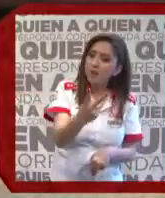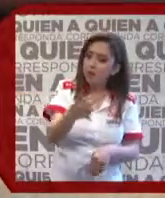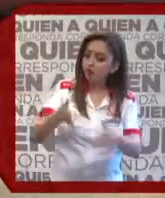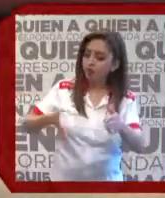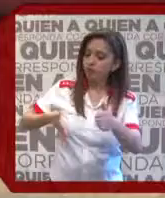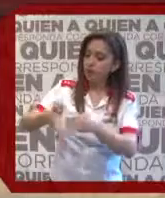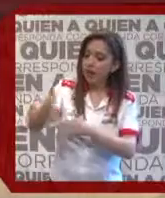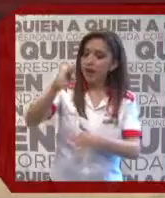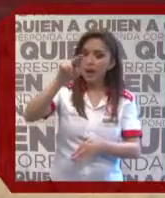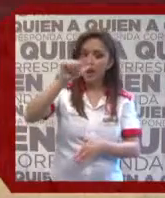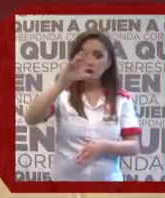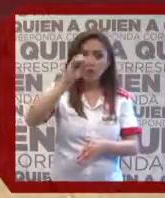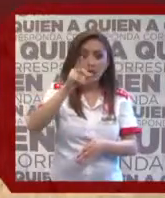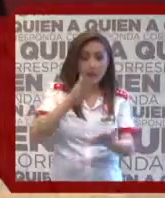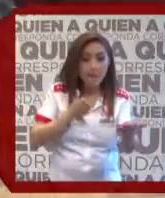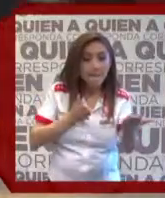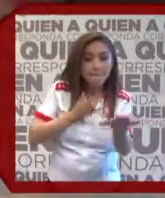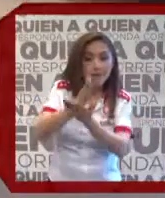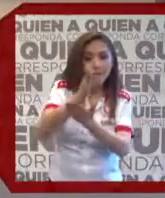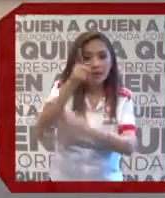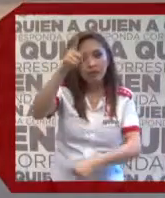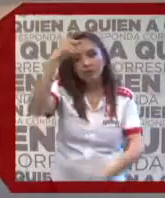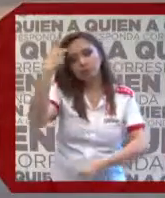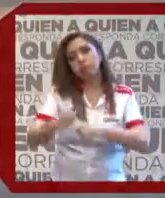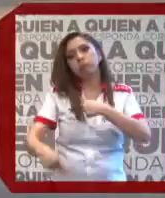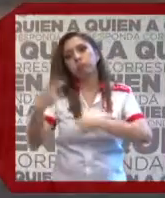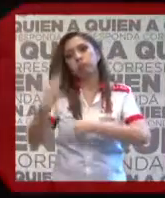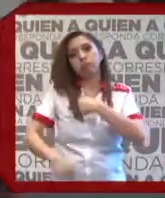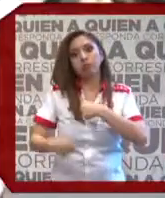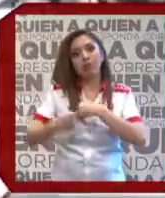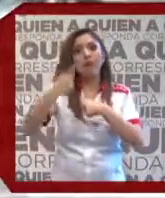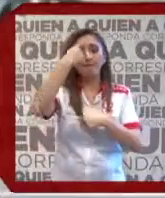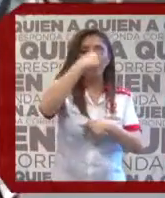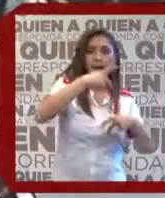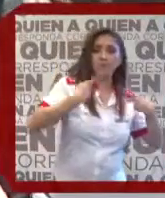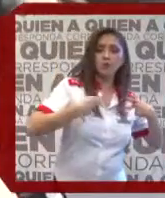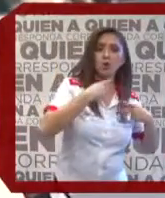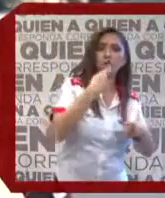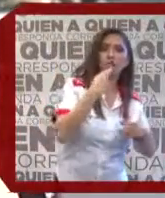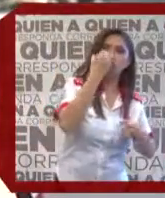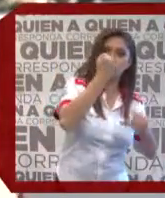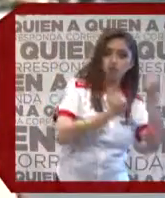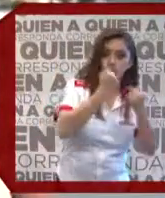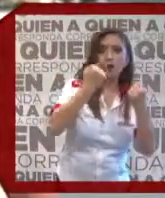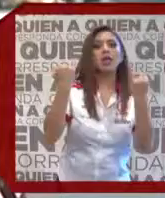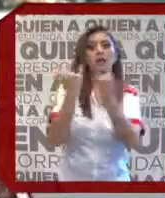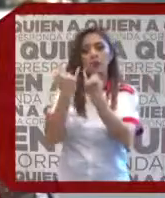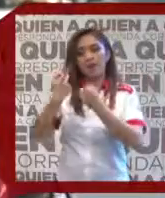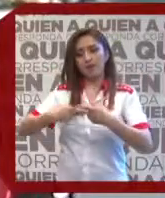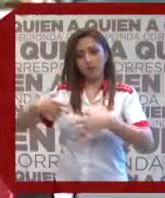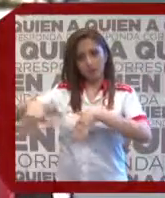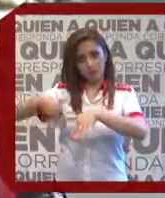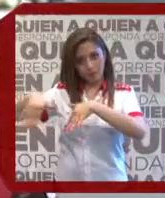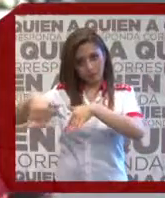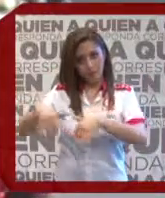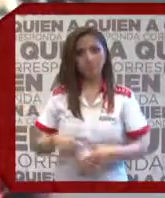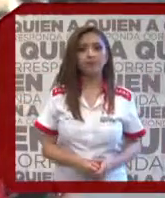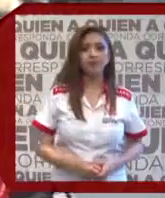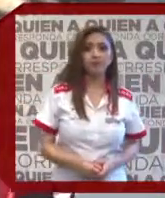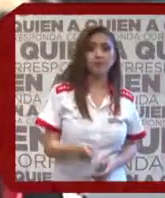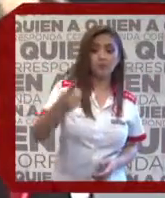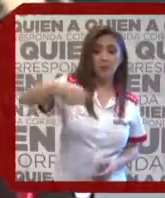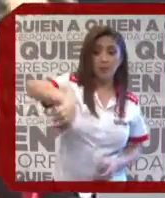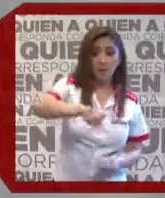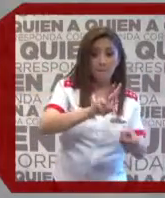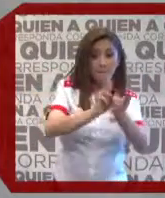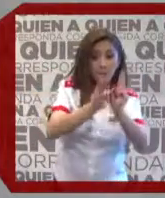de Nacozari es un verdadero peligro para automovilistas y transeúntes. Lo que solicitamos los colonos de acá, de los vecinos de acá, la 32 Poniente y Nacozari, solicitamos que nos